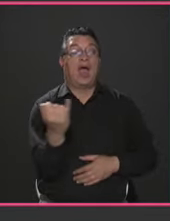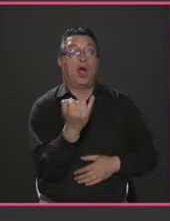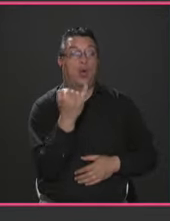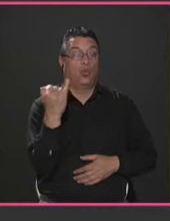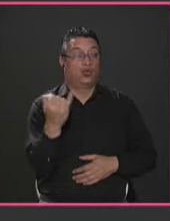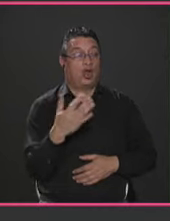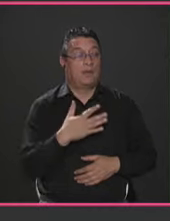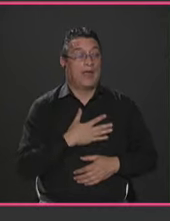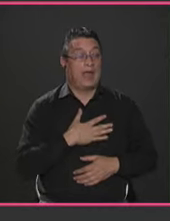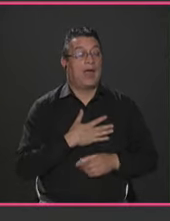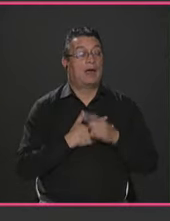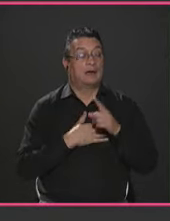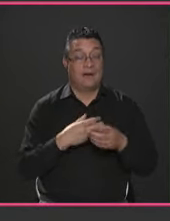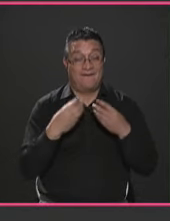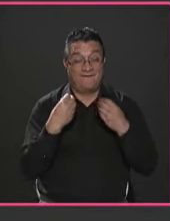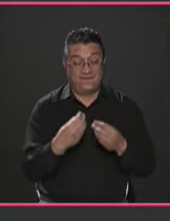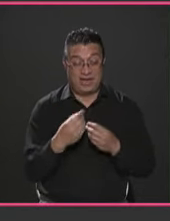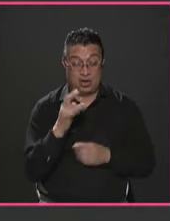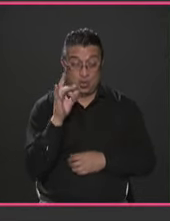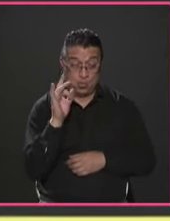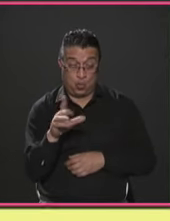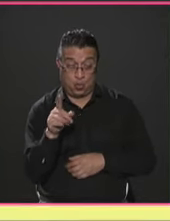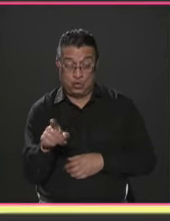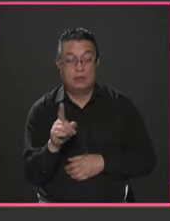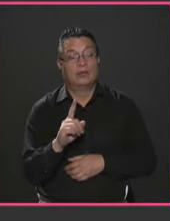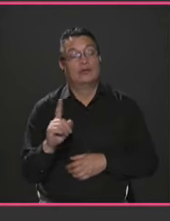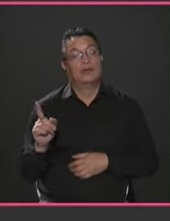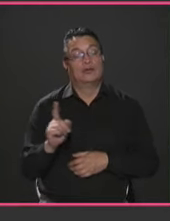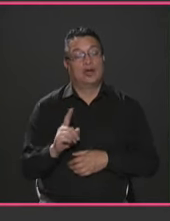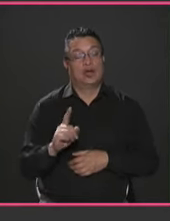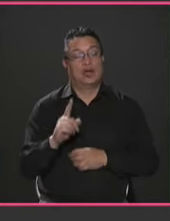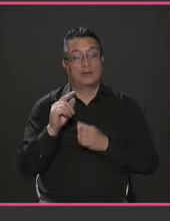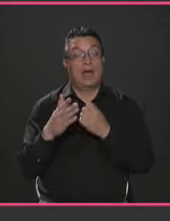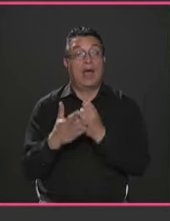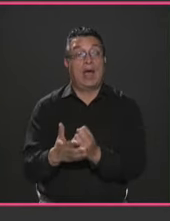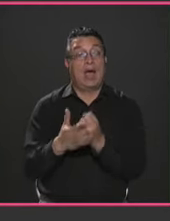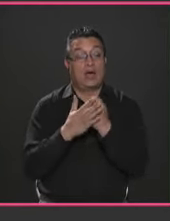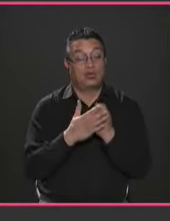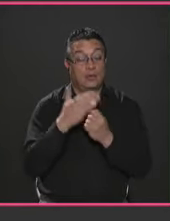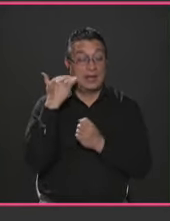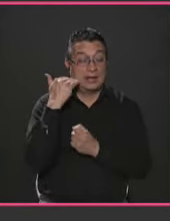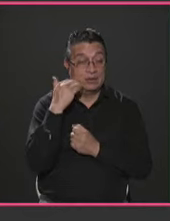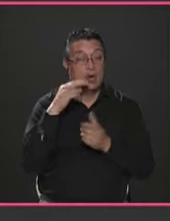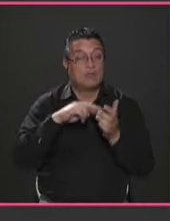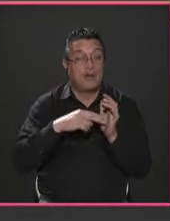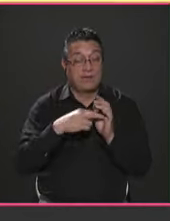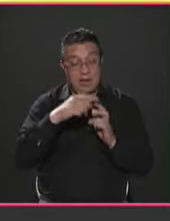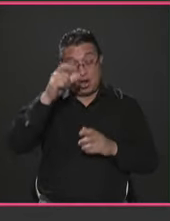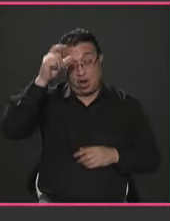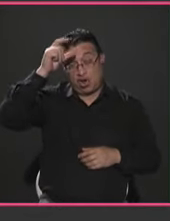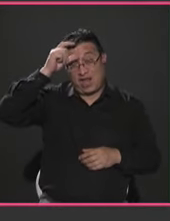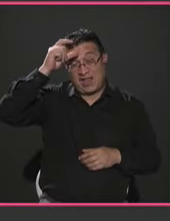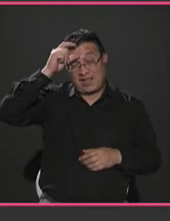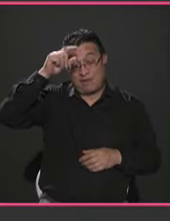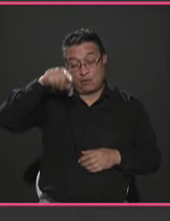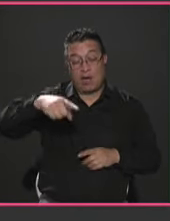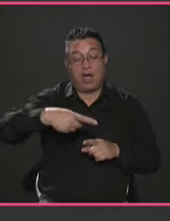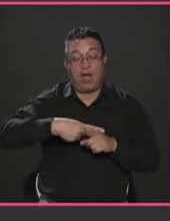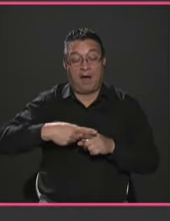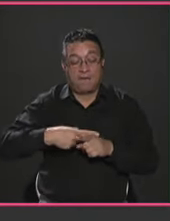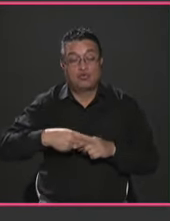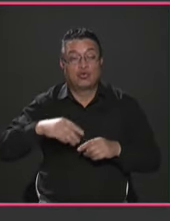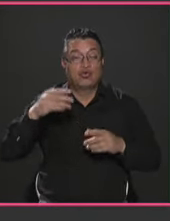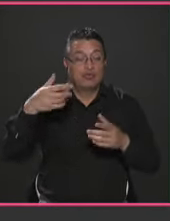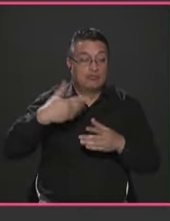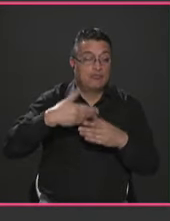que no es el único bien ético que existe no es lo que va a ayudar a aquellos niños que tienen problemas cognitivos que han sido explotados y abusad en